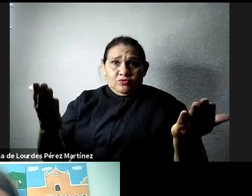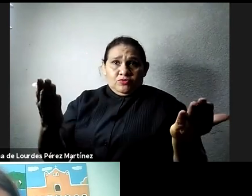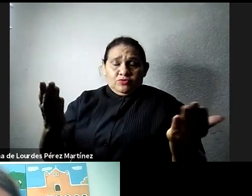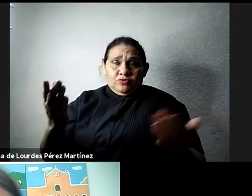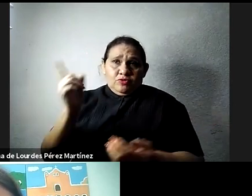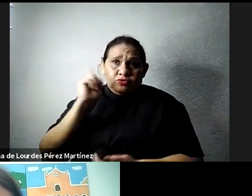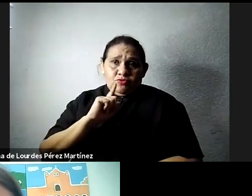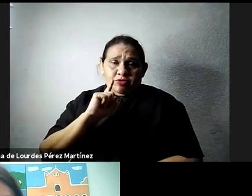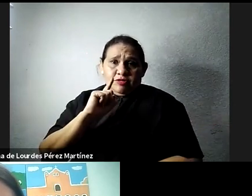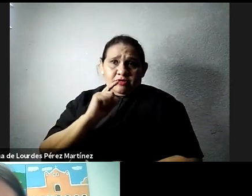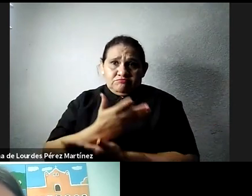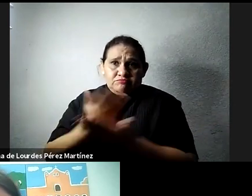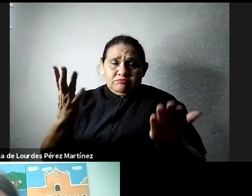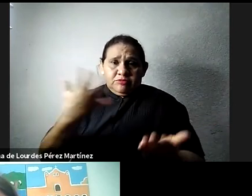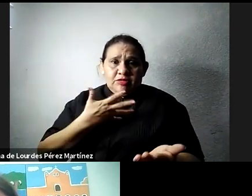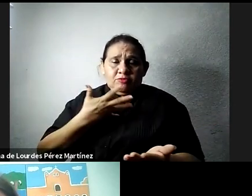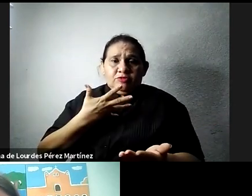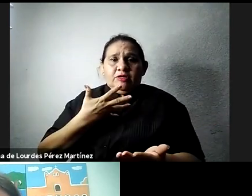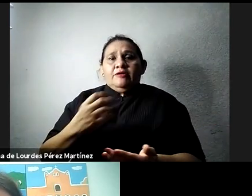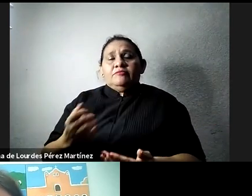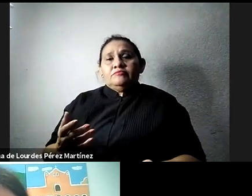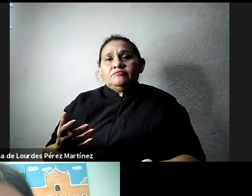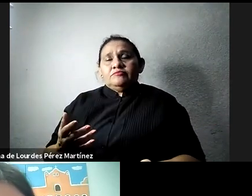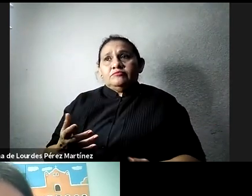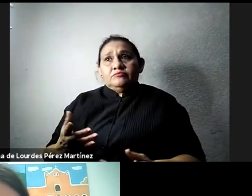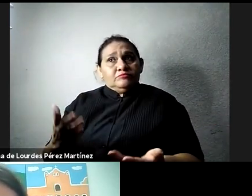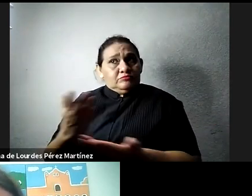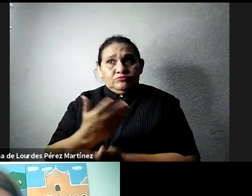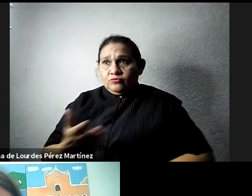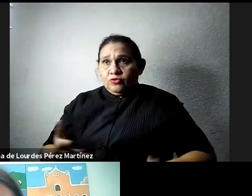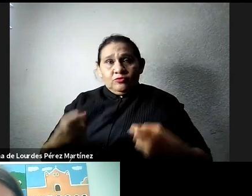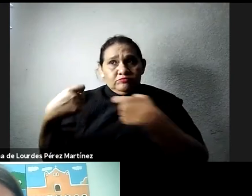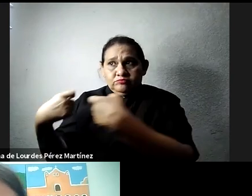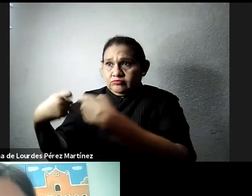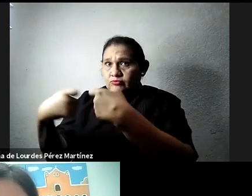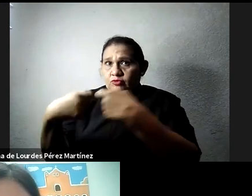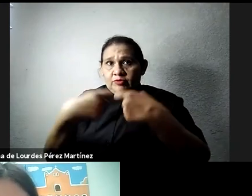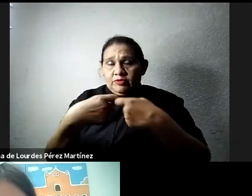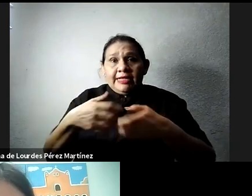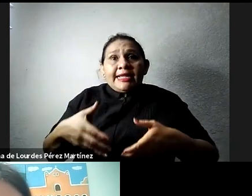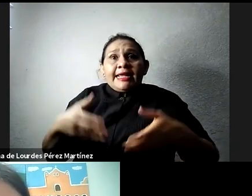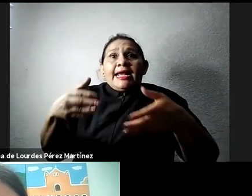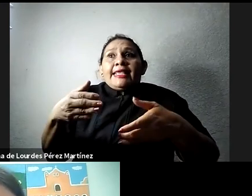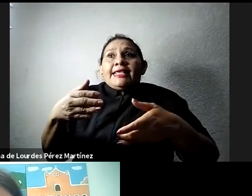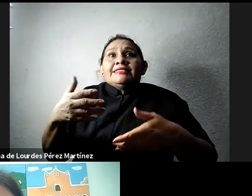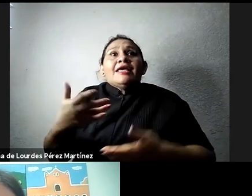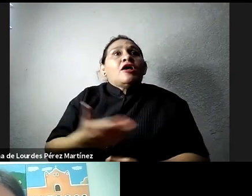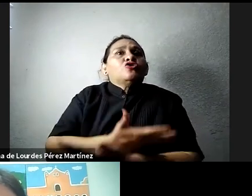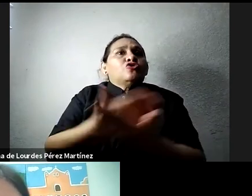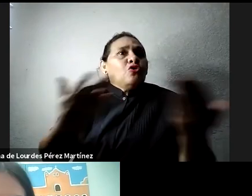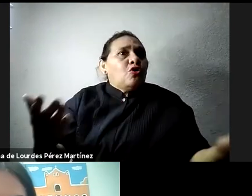pues tenemos que aportar y pensar que la calle es de todos y no solamente de uno y adueñarnos. Entonces, a lo